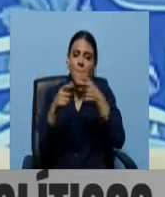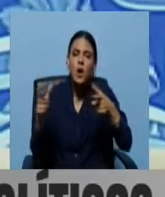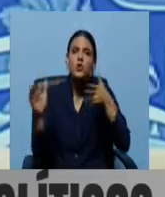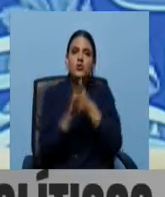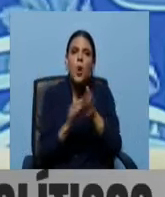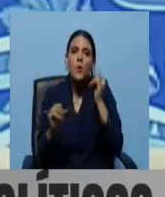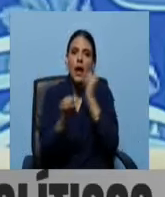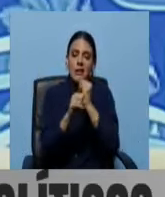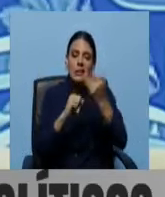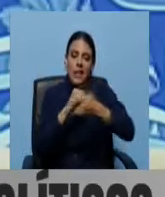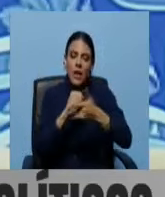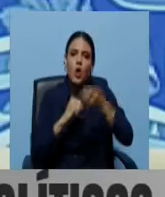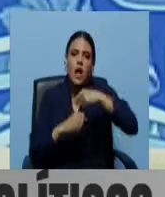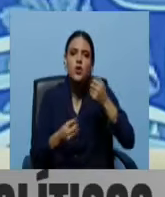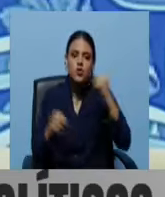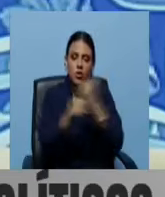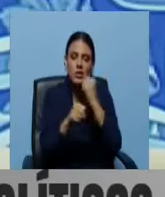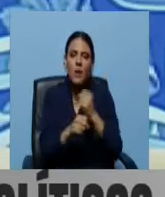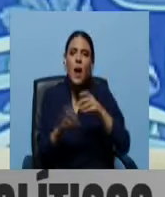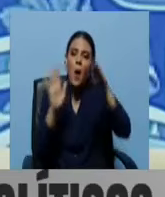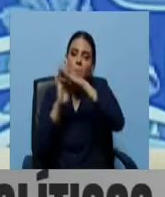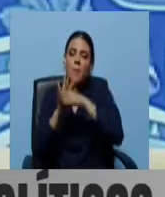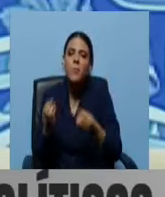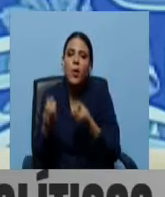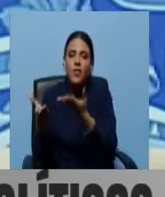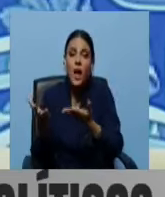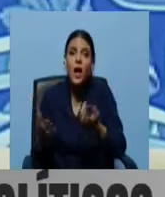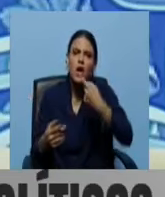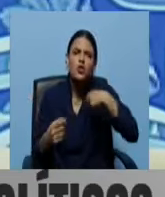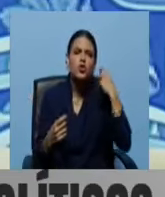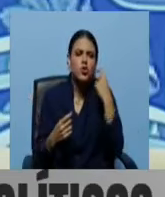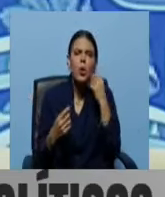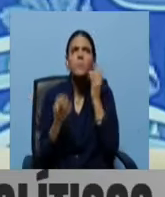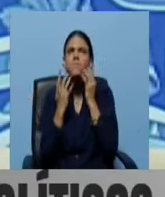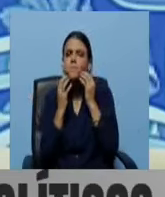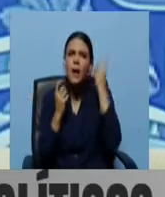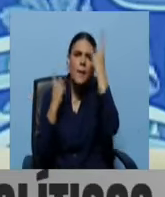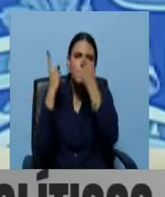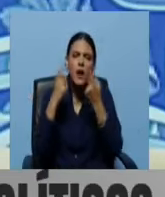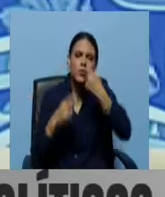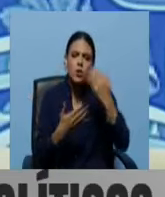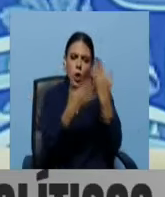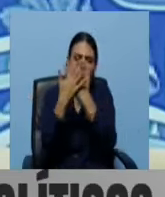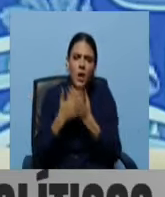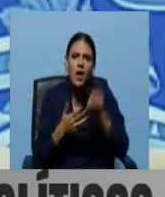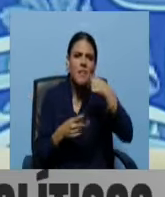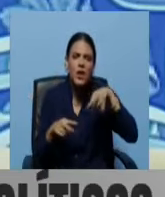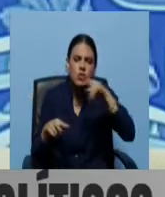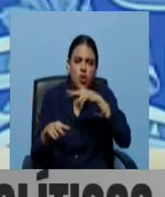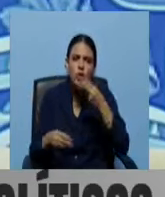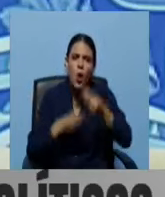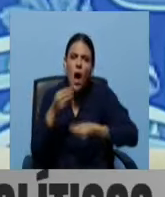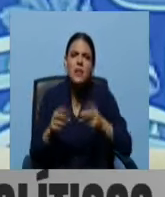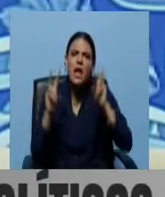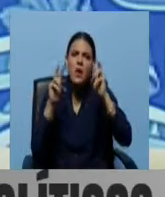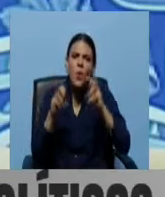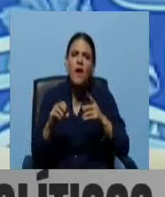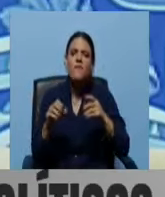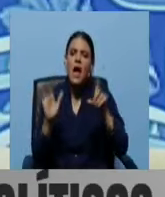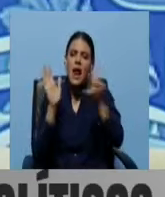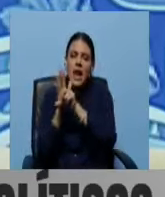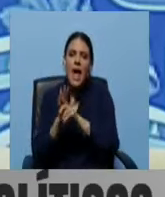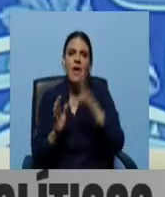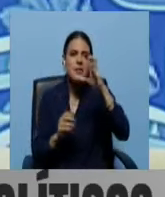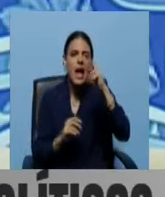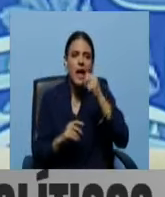informáticas de establecer algún tipo de requisito? Son preguntas que queremos hacernos a la luz de las nuevas leyes